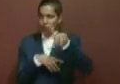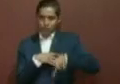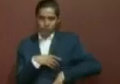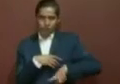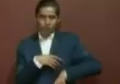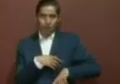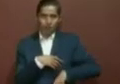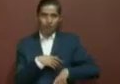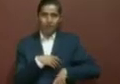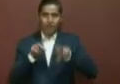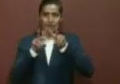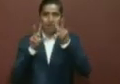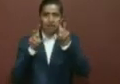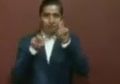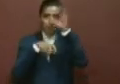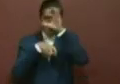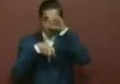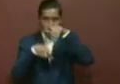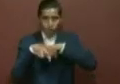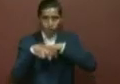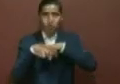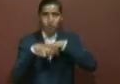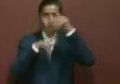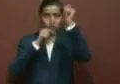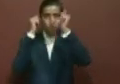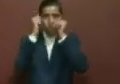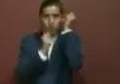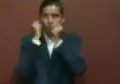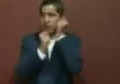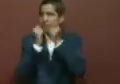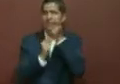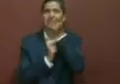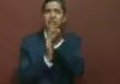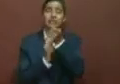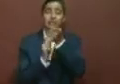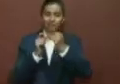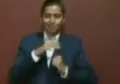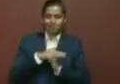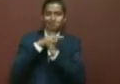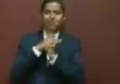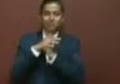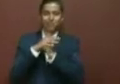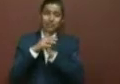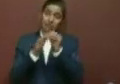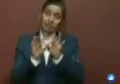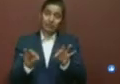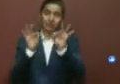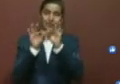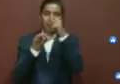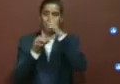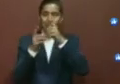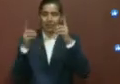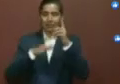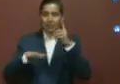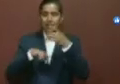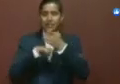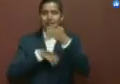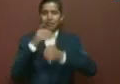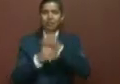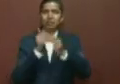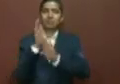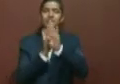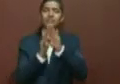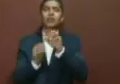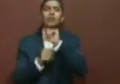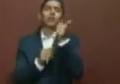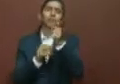el tema cultural, el tema turístico es un tema toral para el desarrollo del Estado, y para el